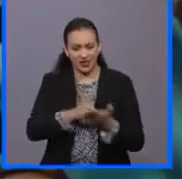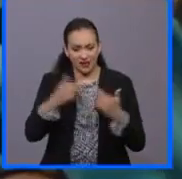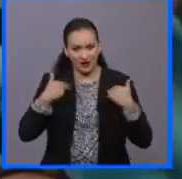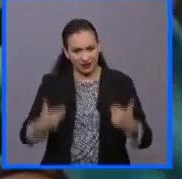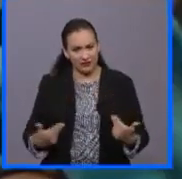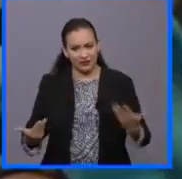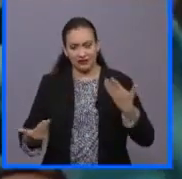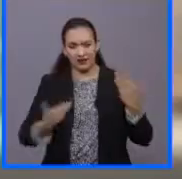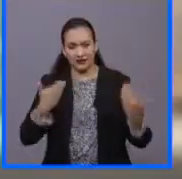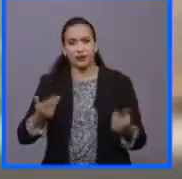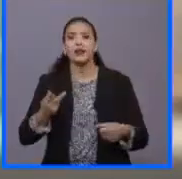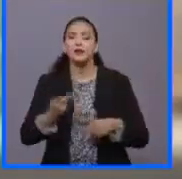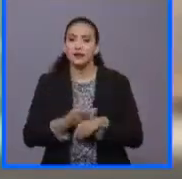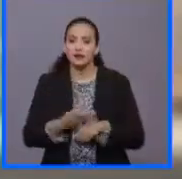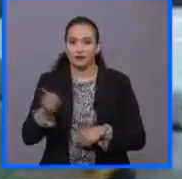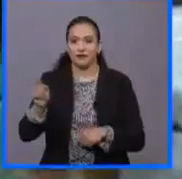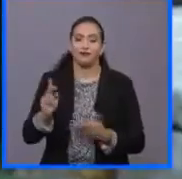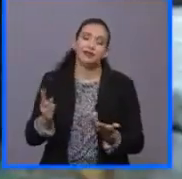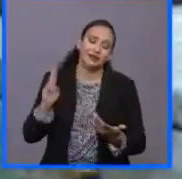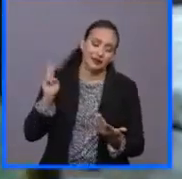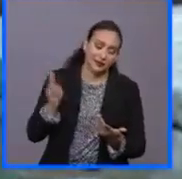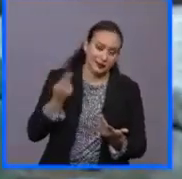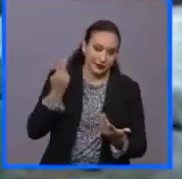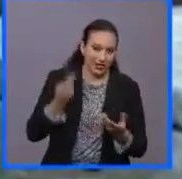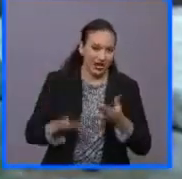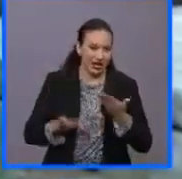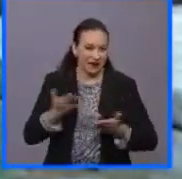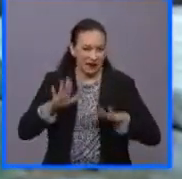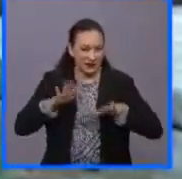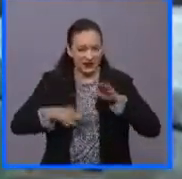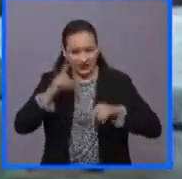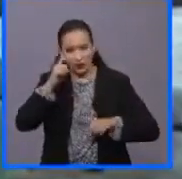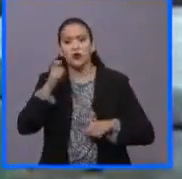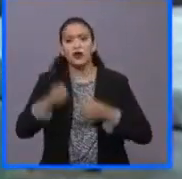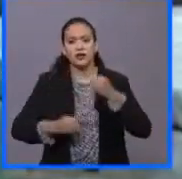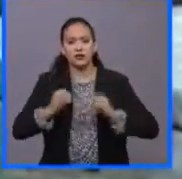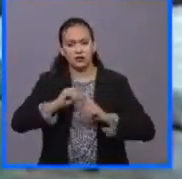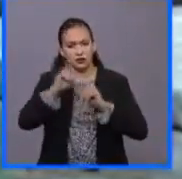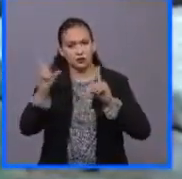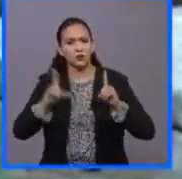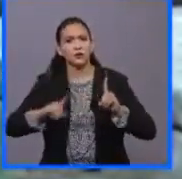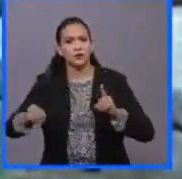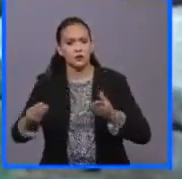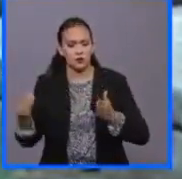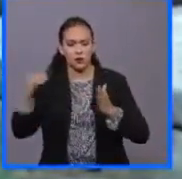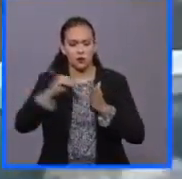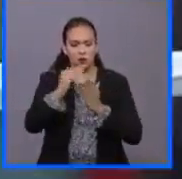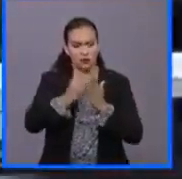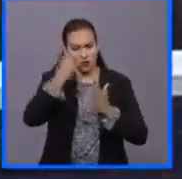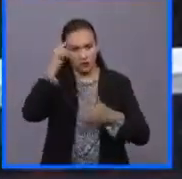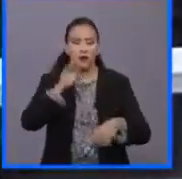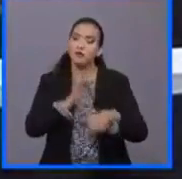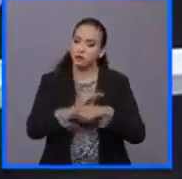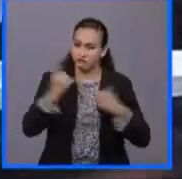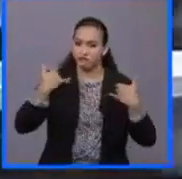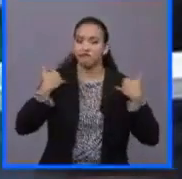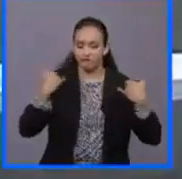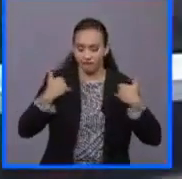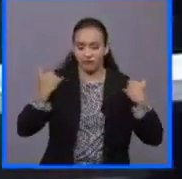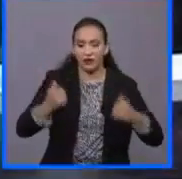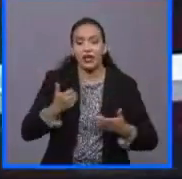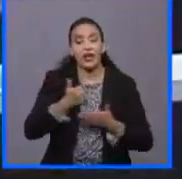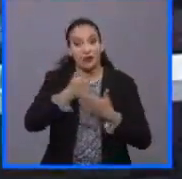lo cual limita su potencial. Es por ello que la Suprema Corte ha emitido criterios que fortalecen el ejercicio